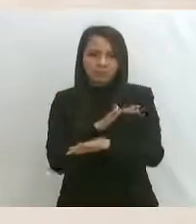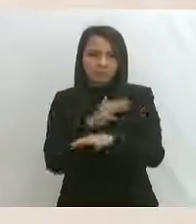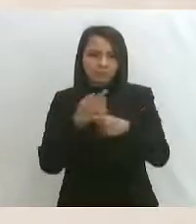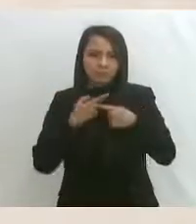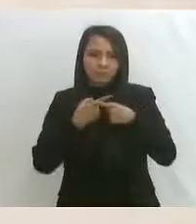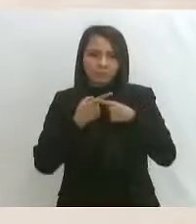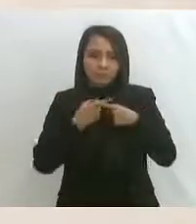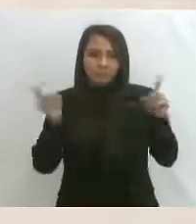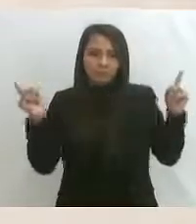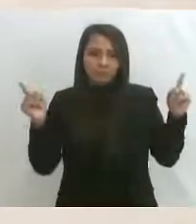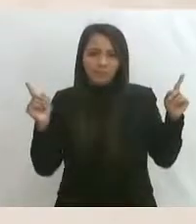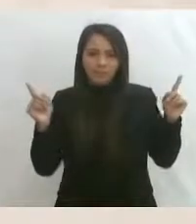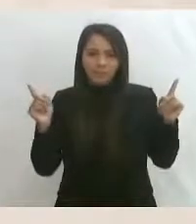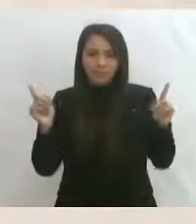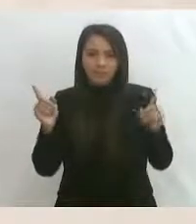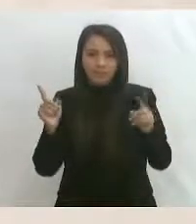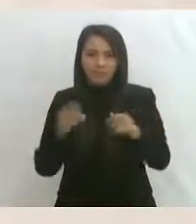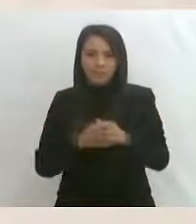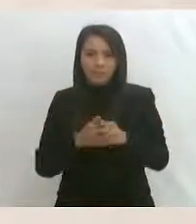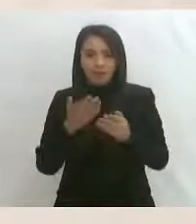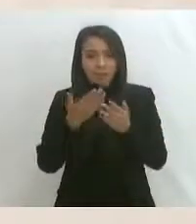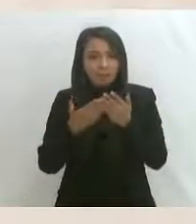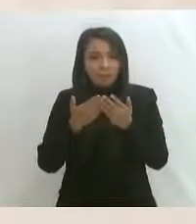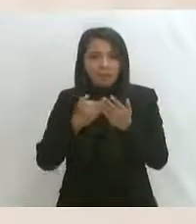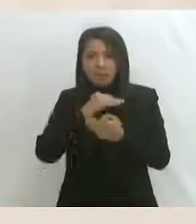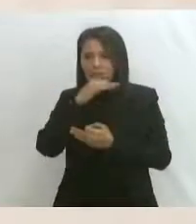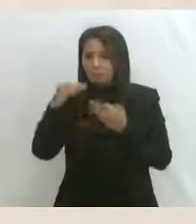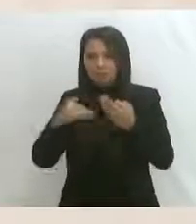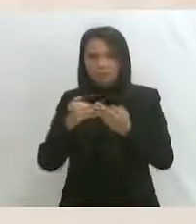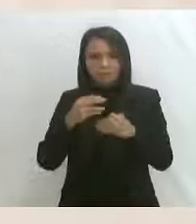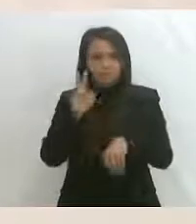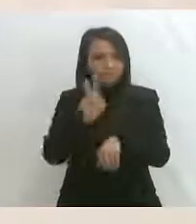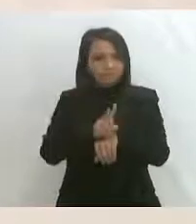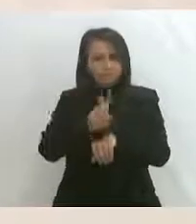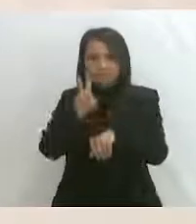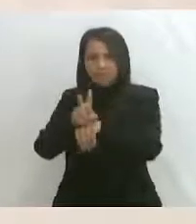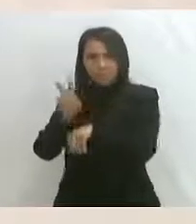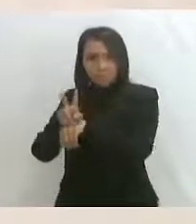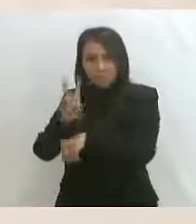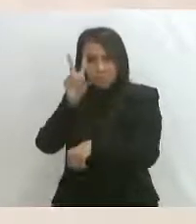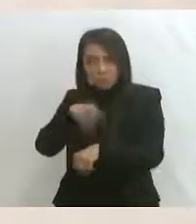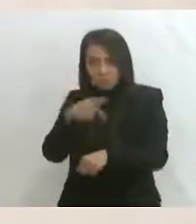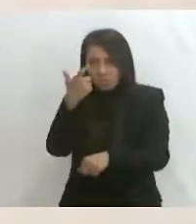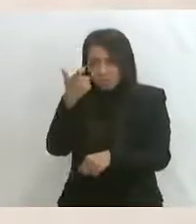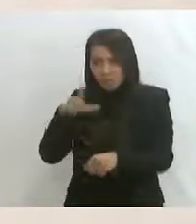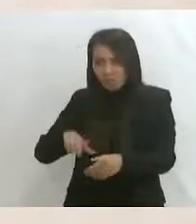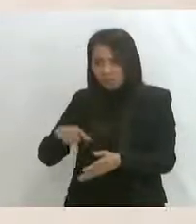Ahora tenemos que cuidar todos el presupuesto, que es dinero del pueblo.